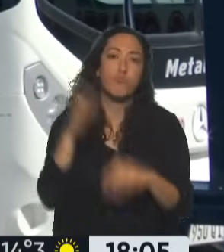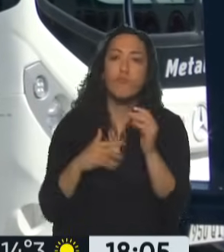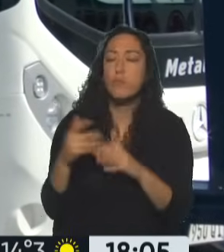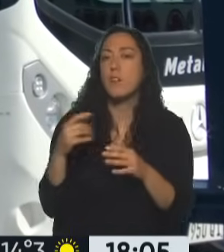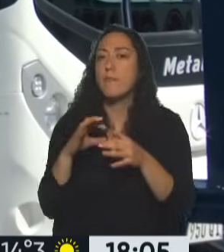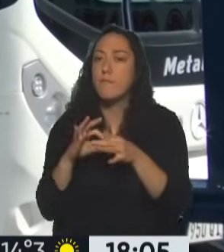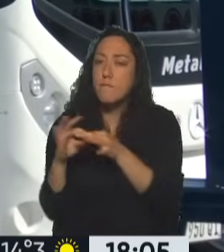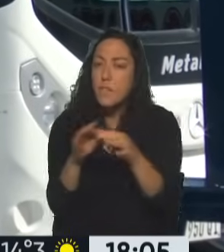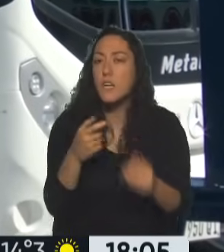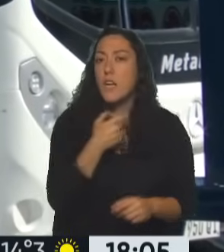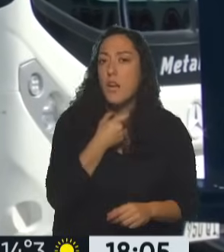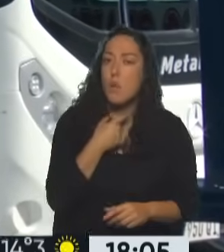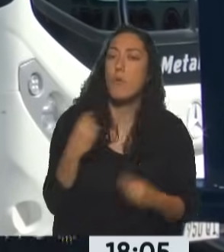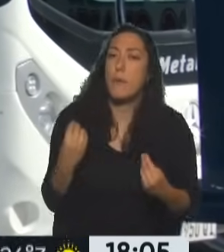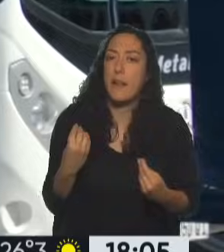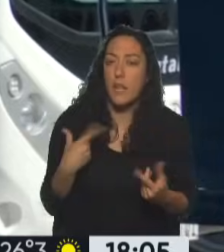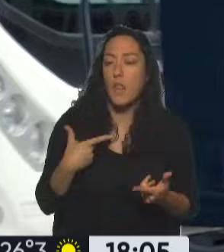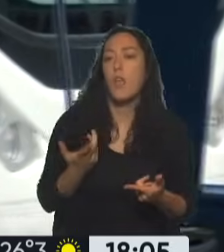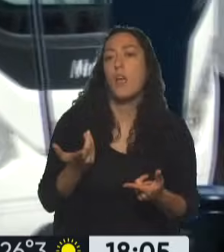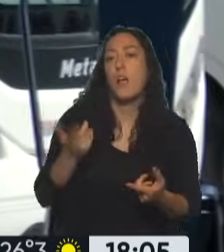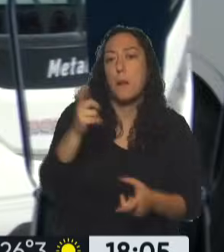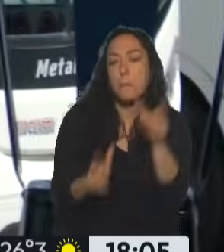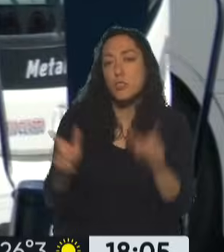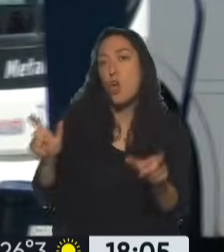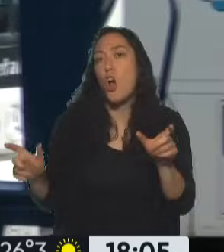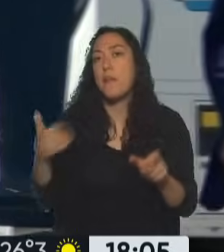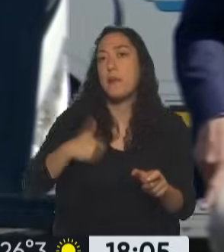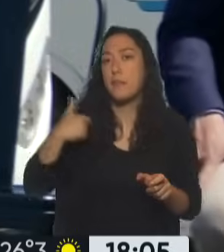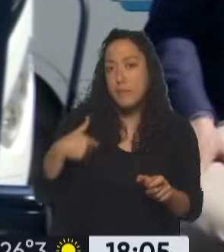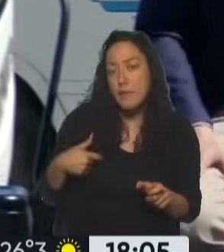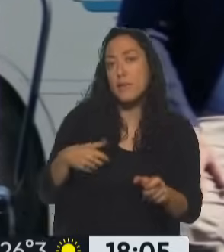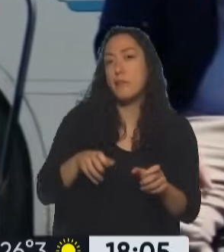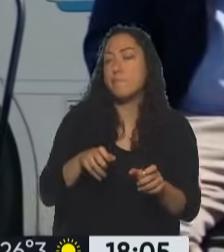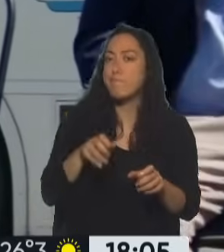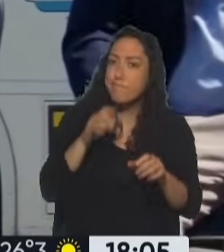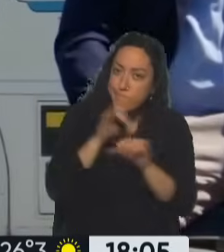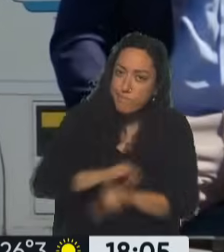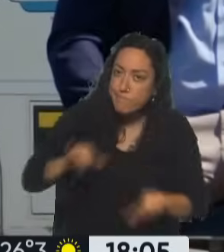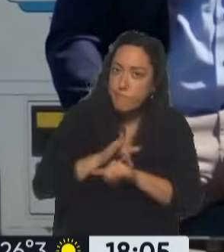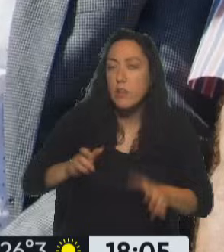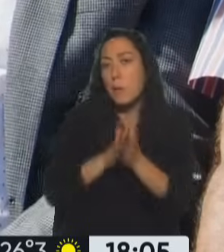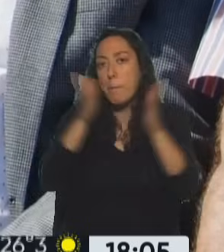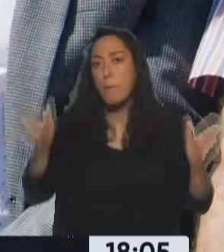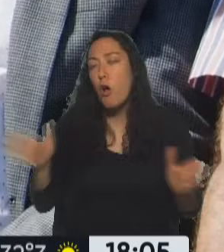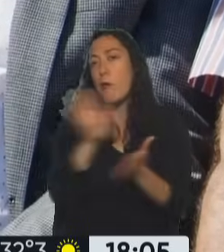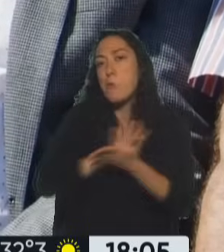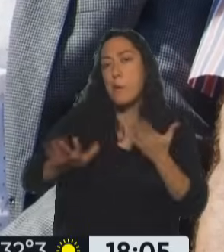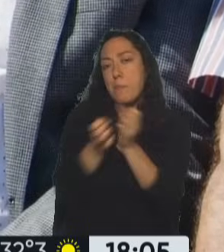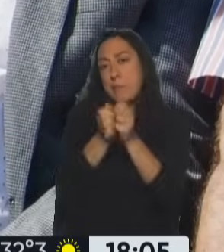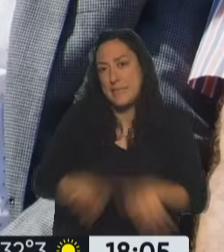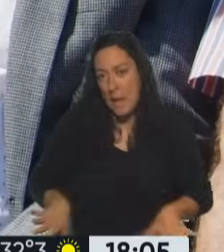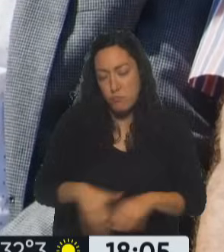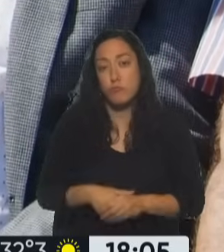viene a ayudarme a tratar de transmitirle a los y las argentinas que empieza un tiempo nuevo.